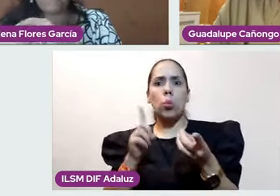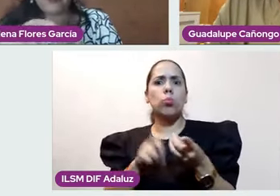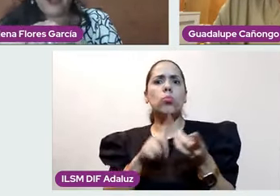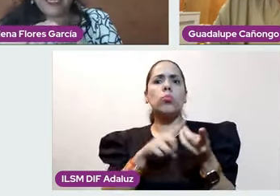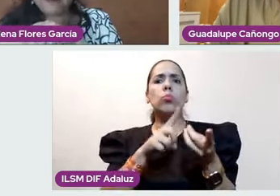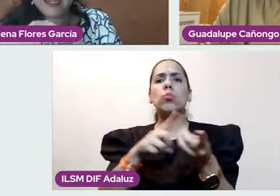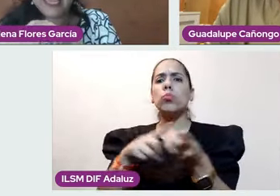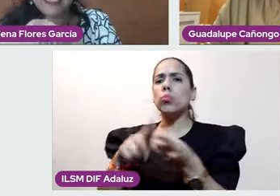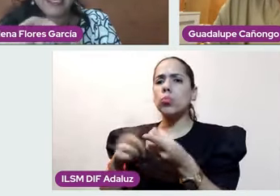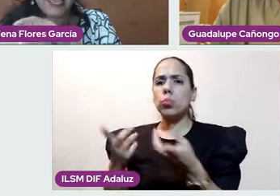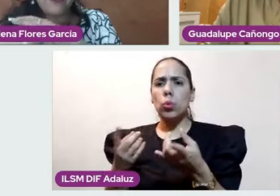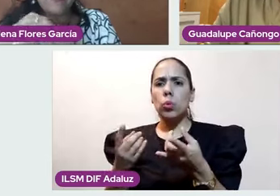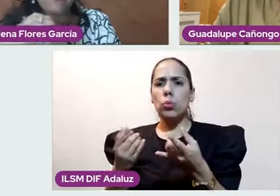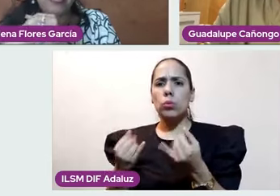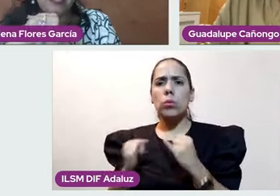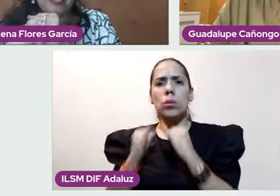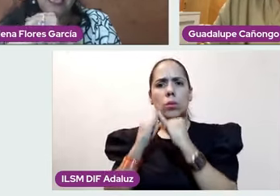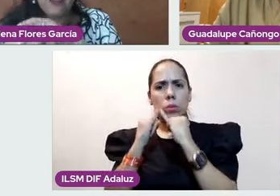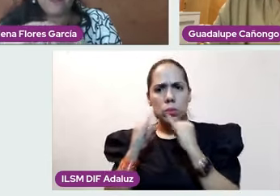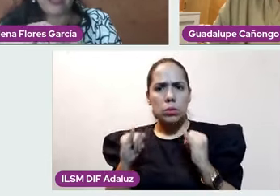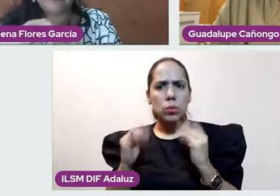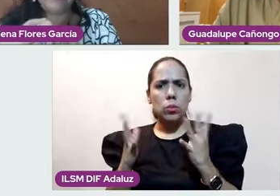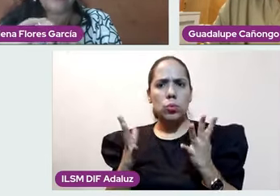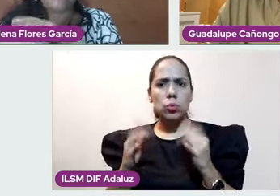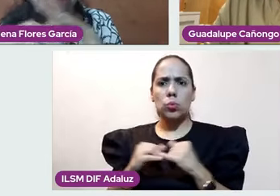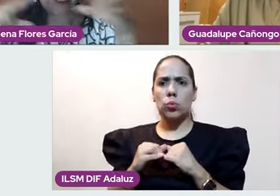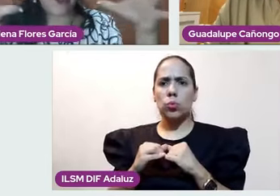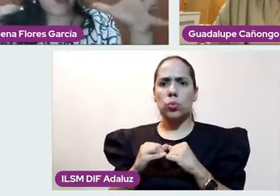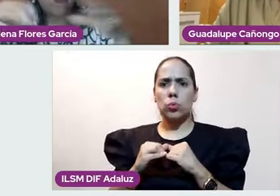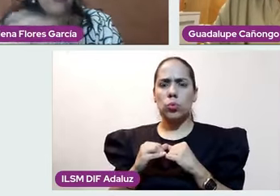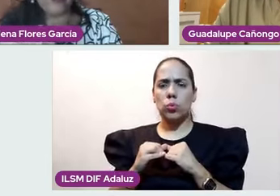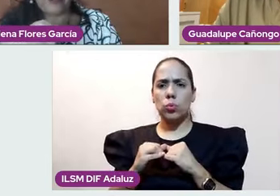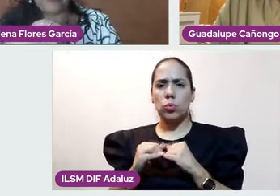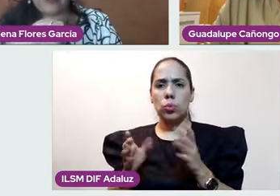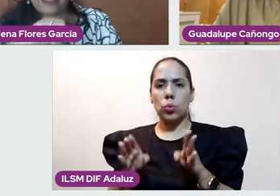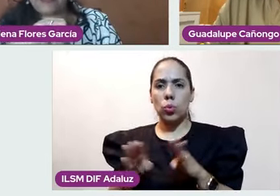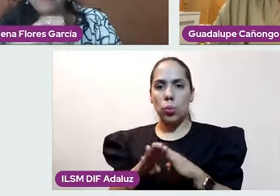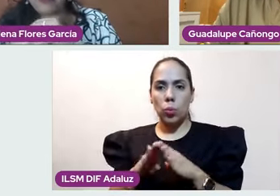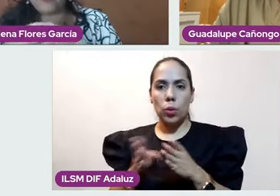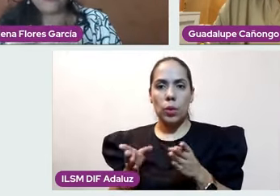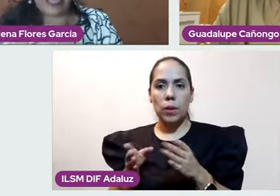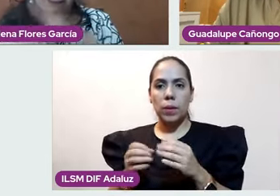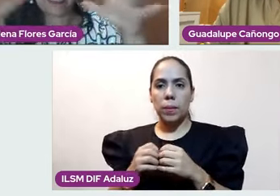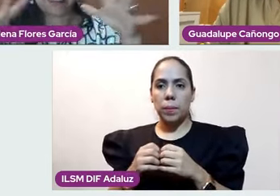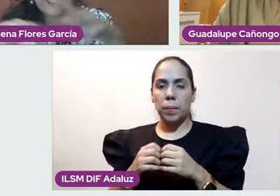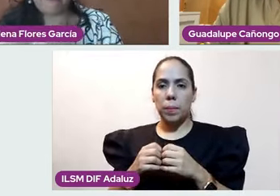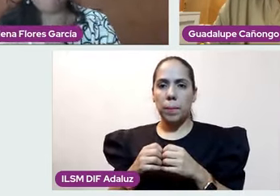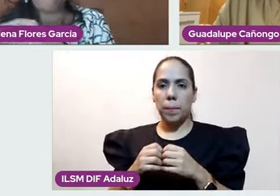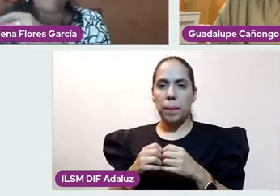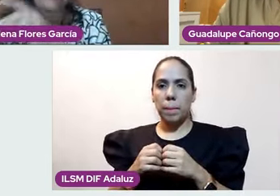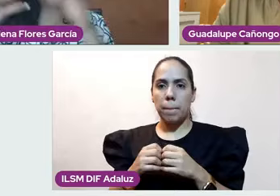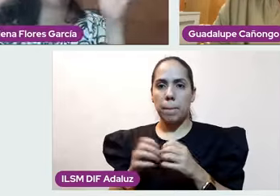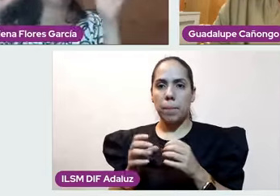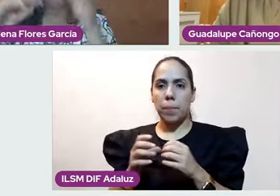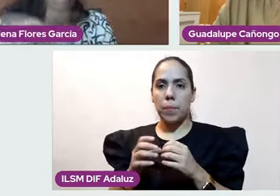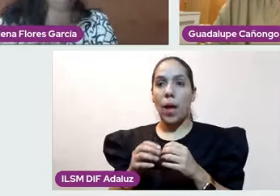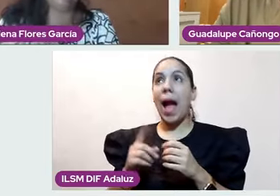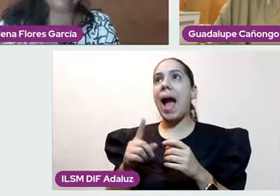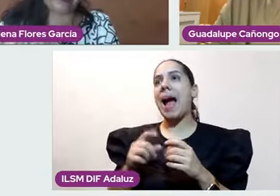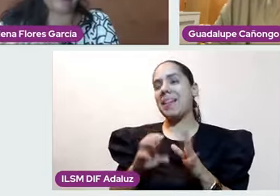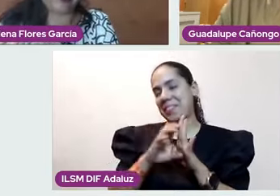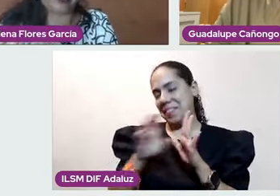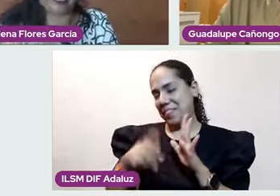ahí comparto la experiencia, ¿no? Una de mis hijas le regaló la maravillosa Alexa a mi mamá y bueno,